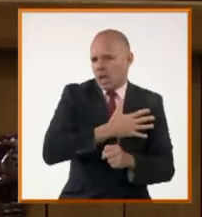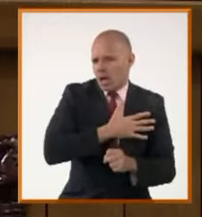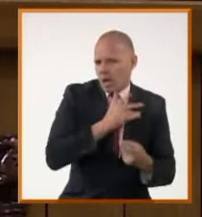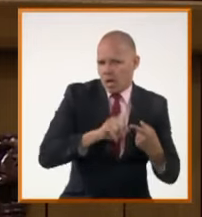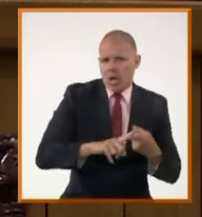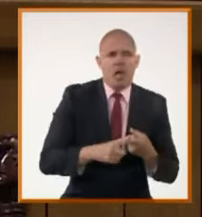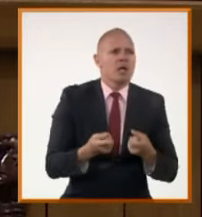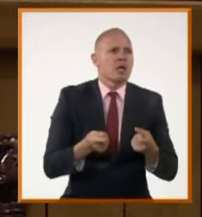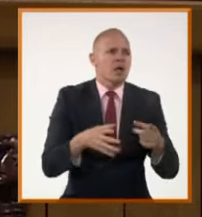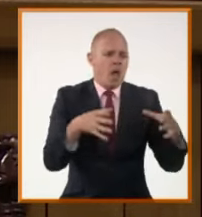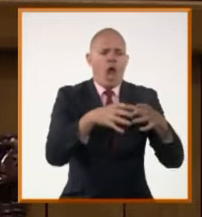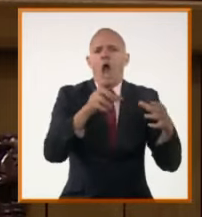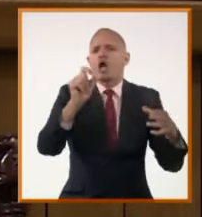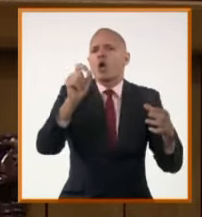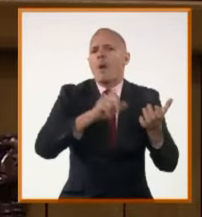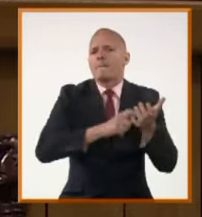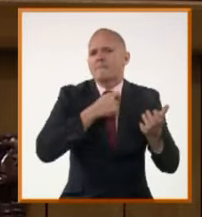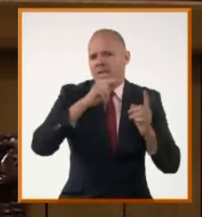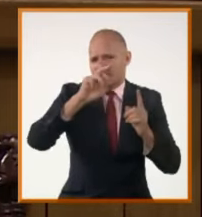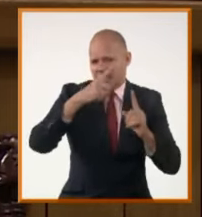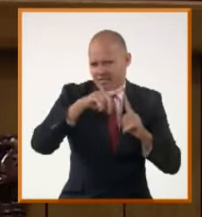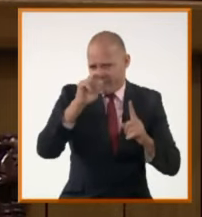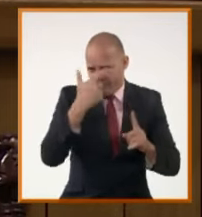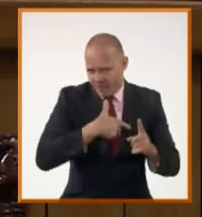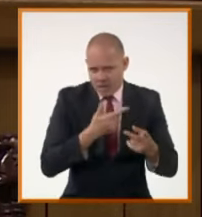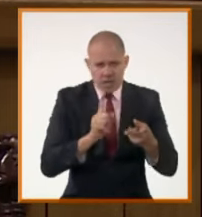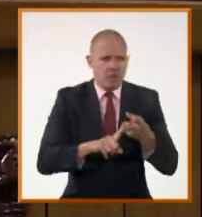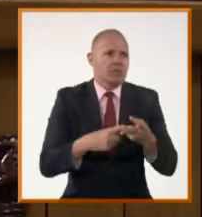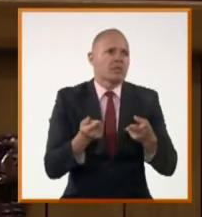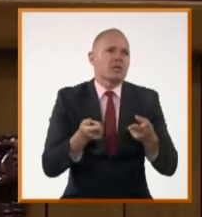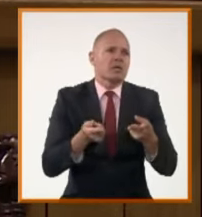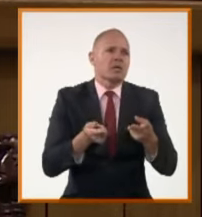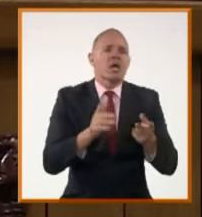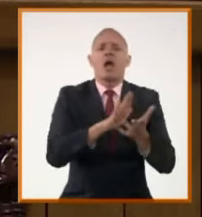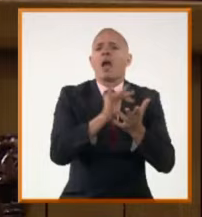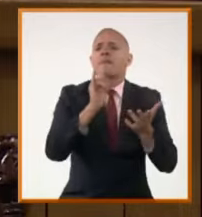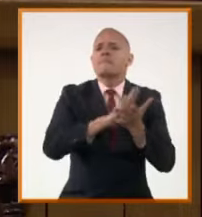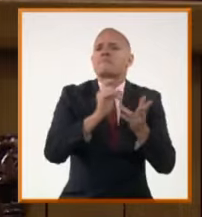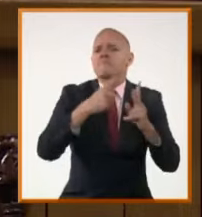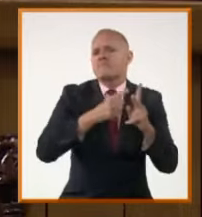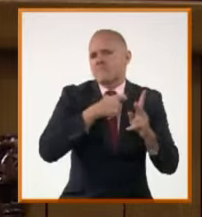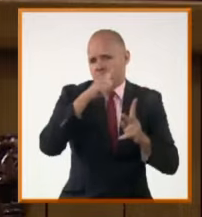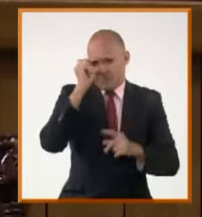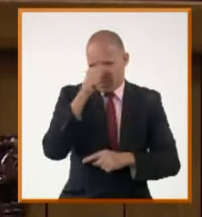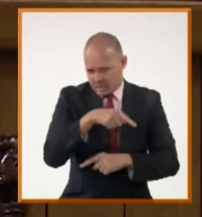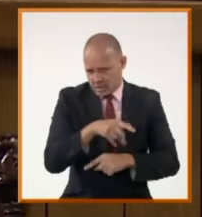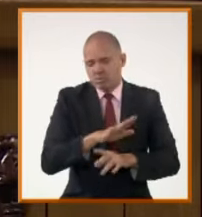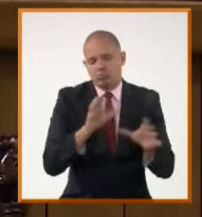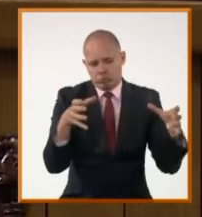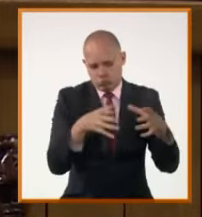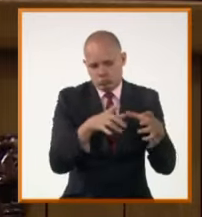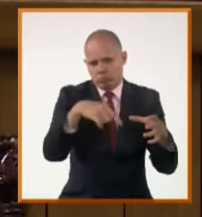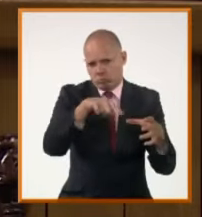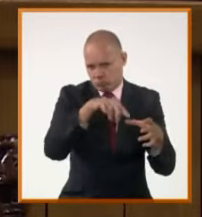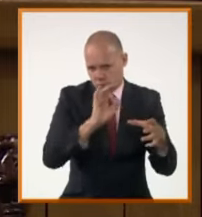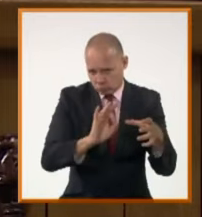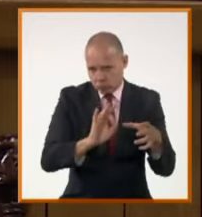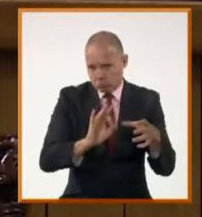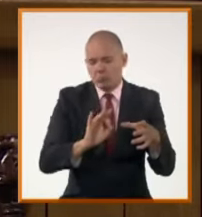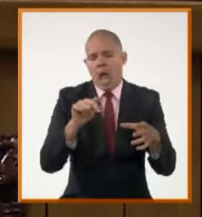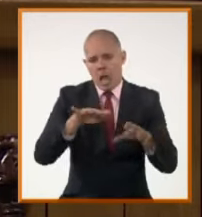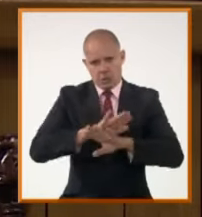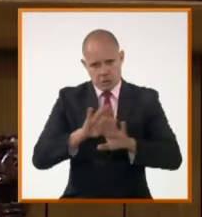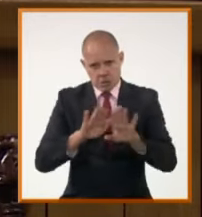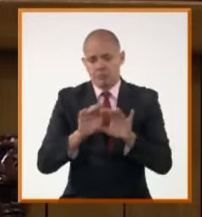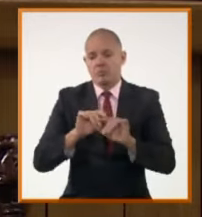Ya vamos a estar desde mitad del año ya la designación de los principales cuadros, presidente, vicepresidente